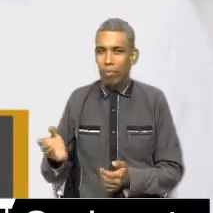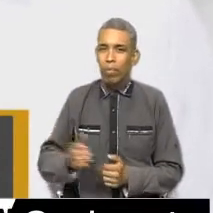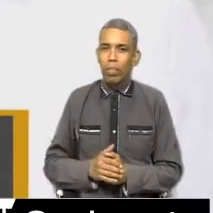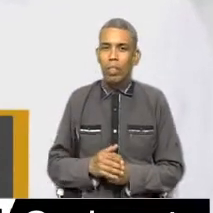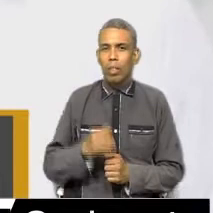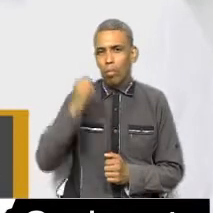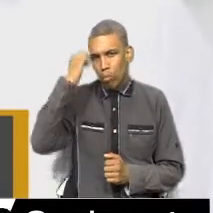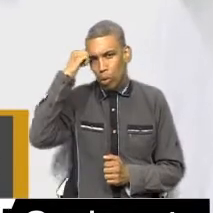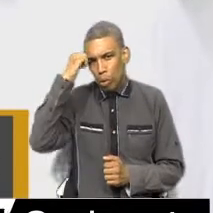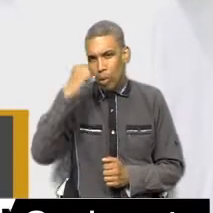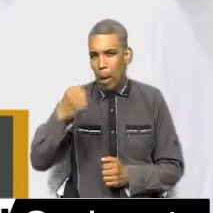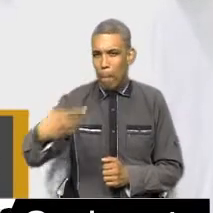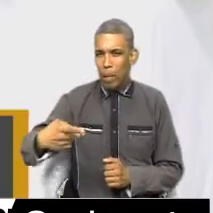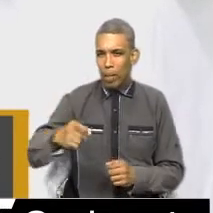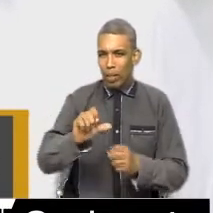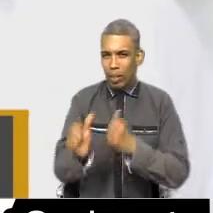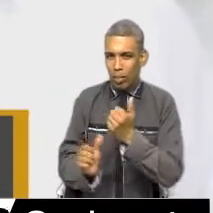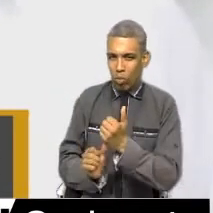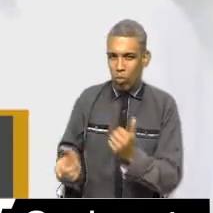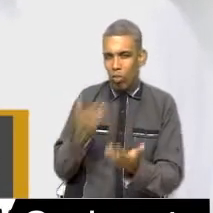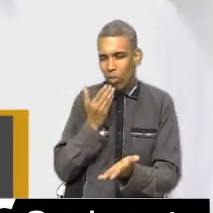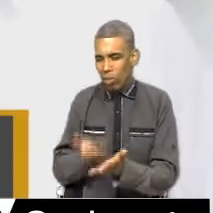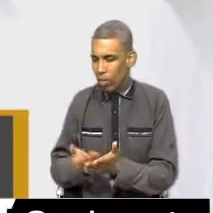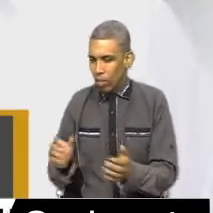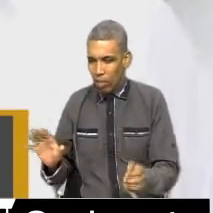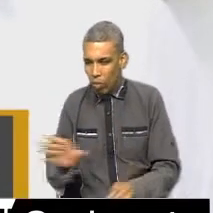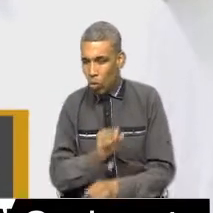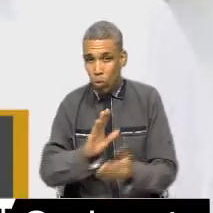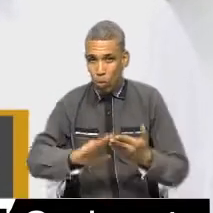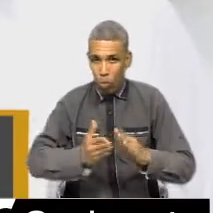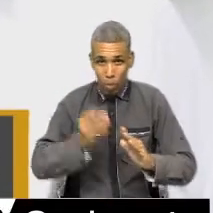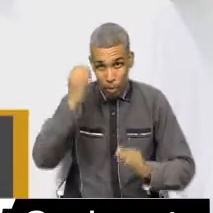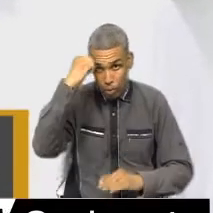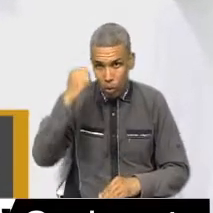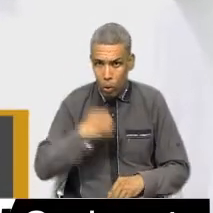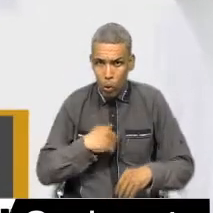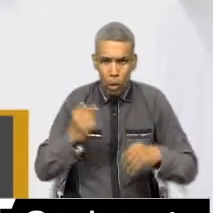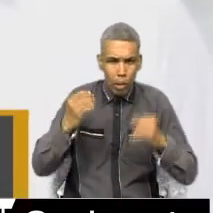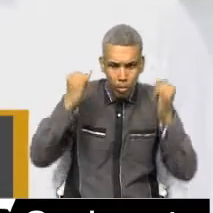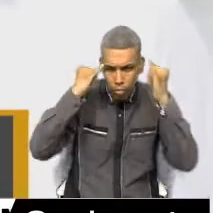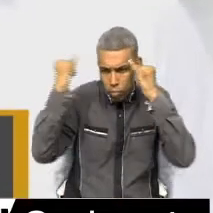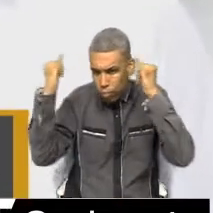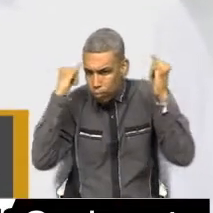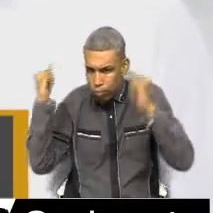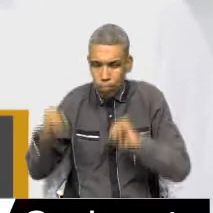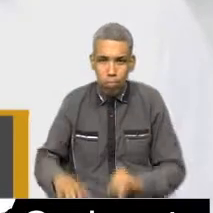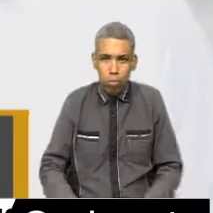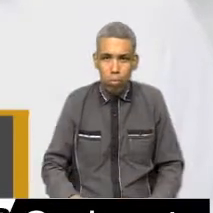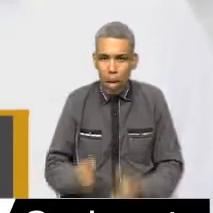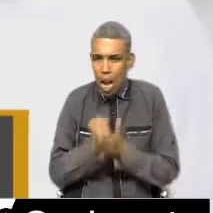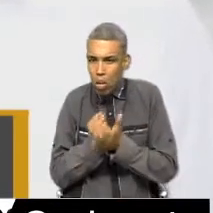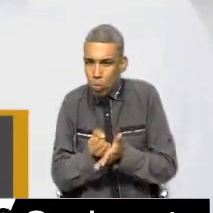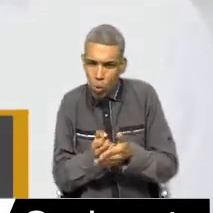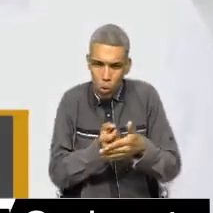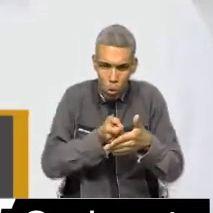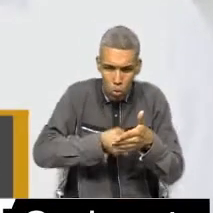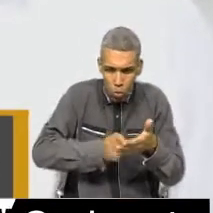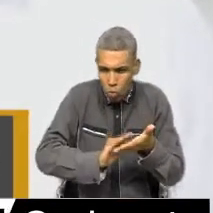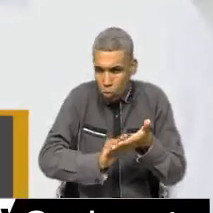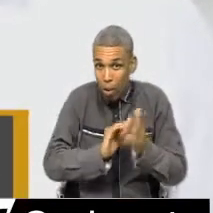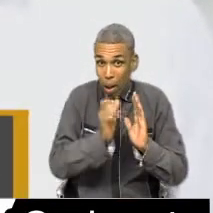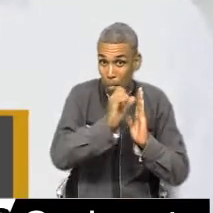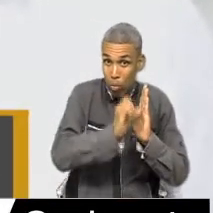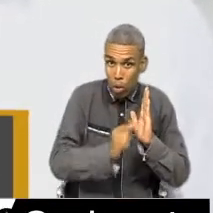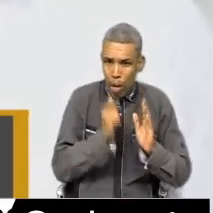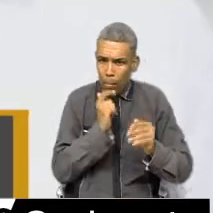a la directora de la escuela y a todos los directivos y docentes que estuvieron participando, no solamente en los ajustes que habría que hacerle al programa, sino también en